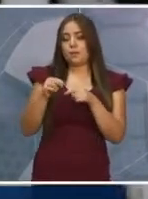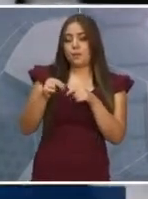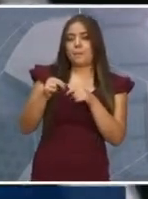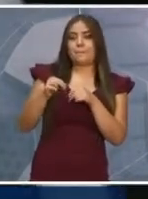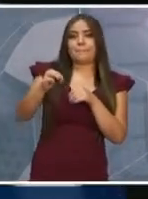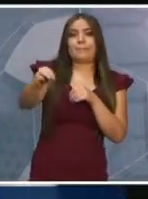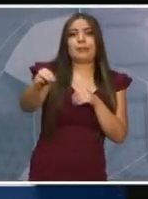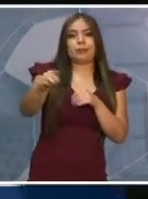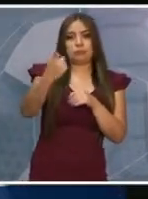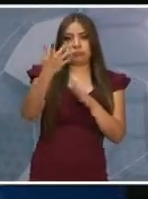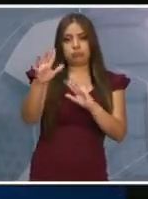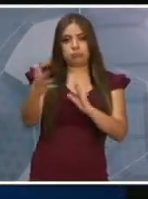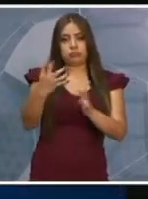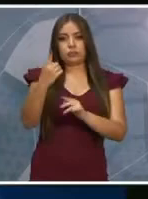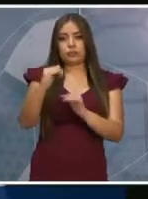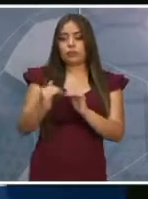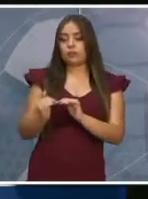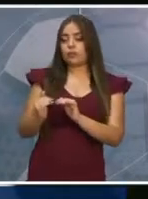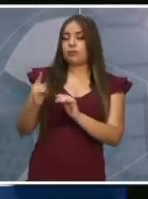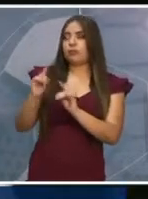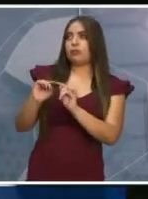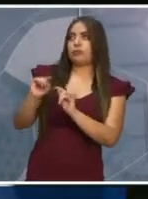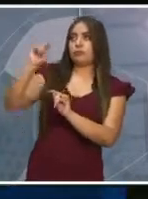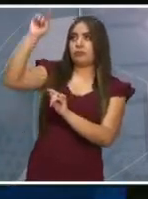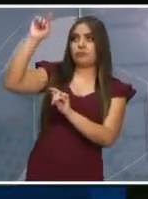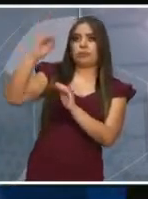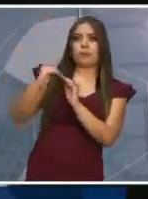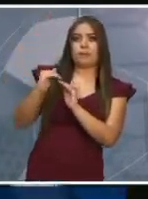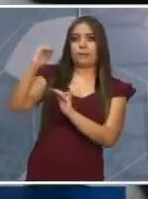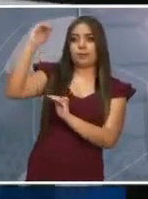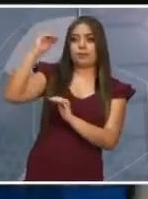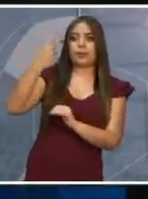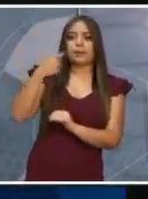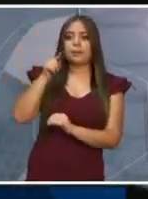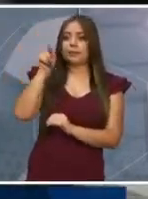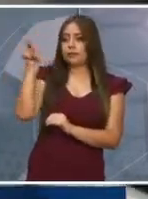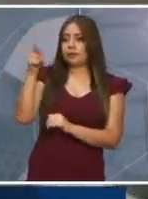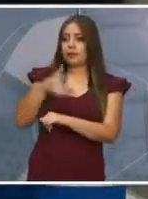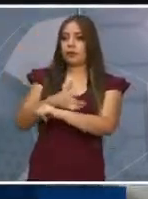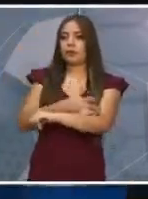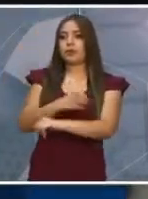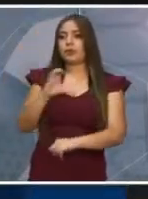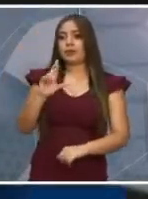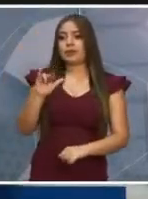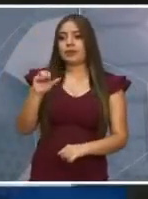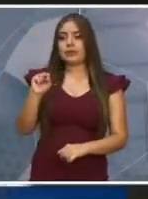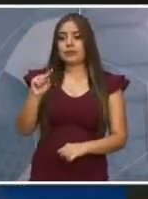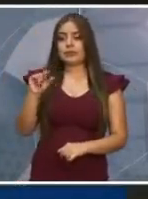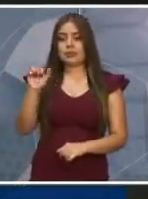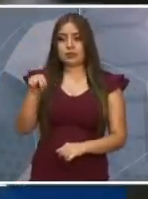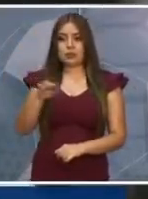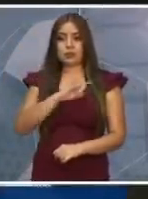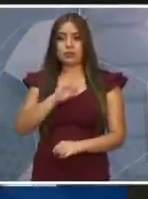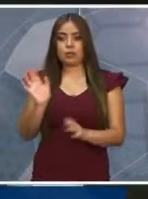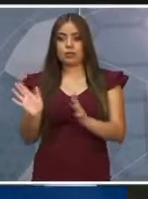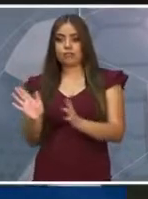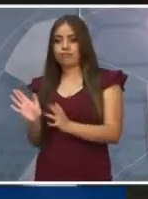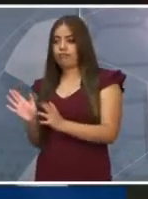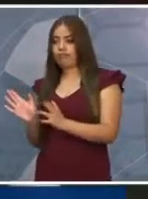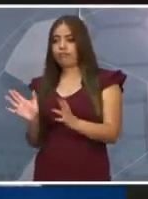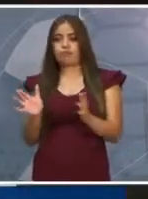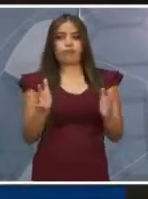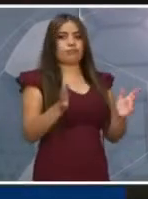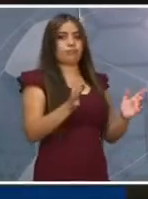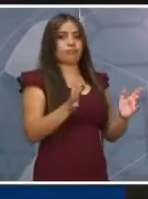1.5 metros de altura, pero si nuestro compañero Cristian puede moverse un poco a la izquierda, empezamos a subir lo que es